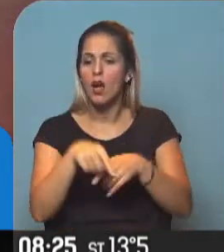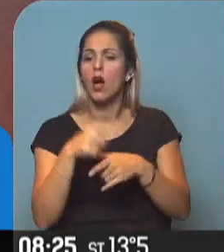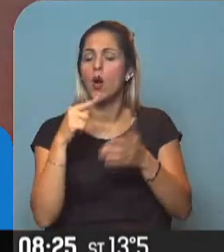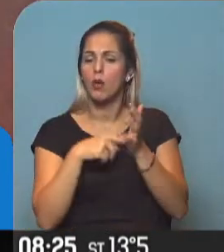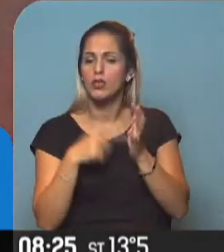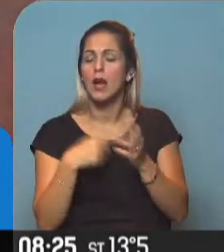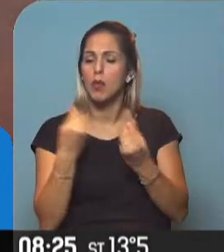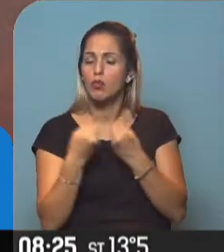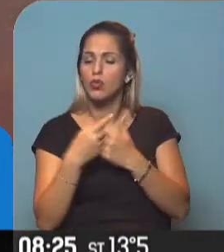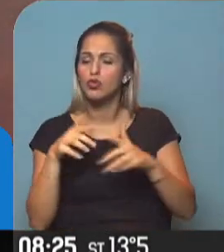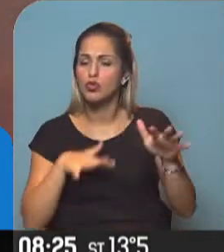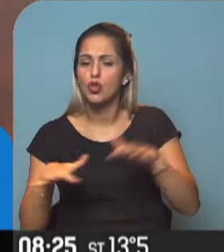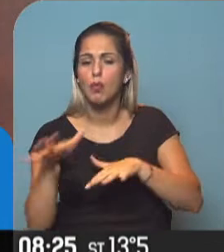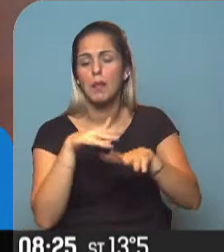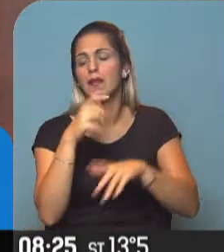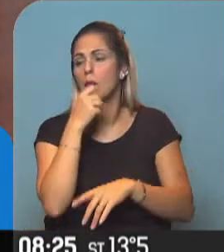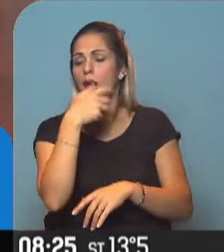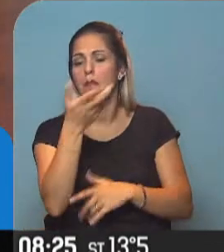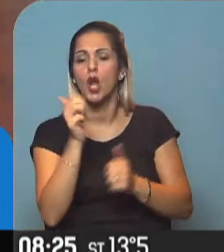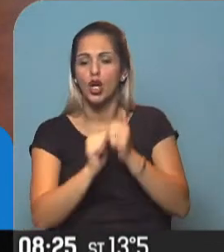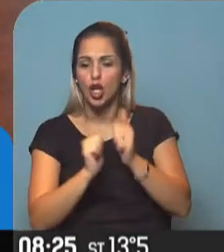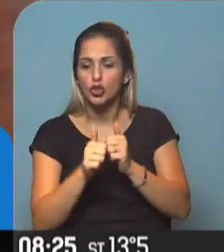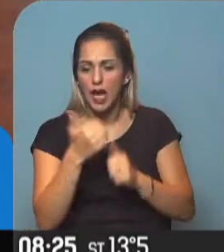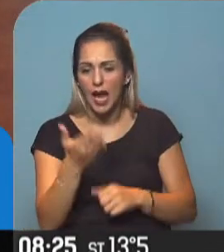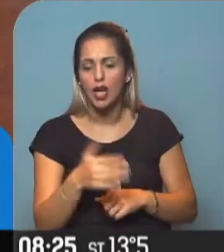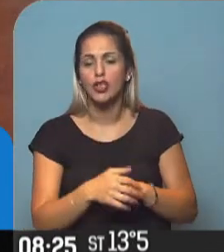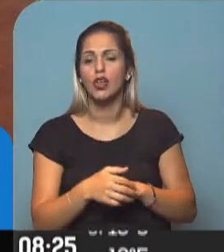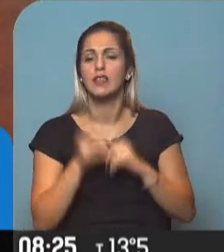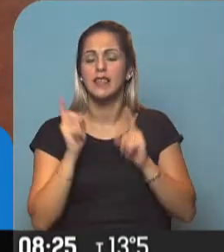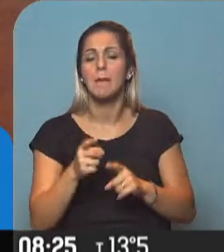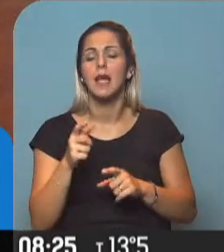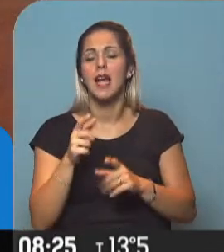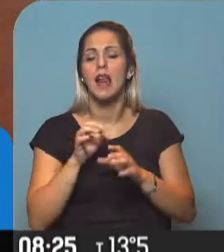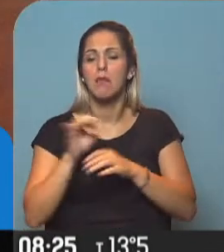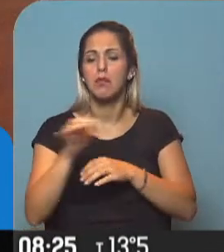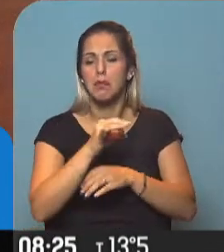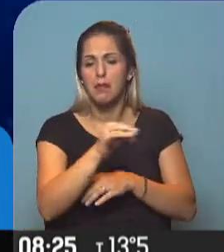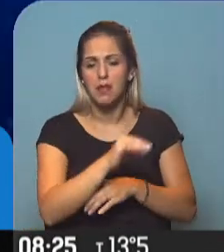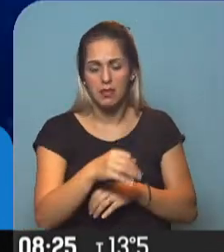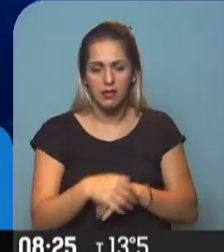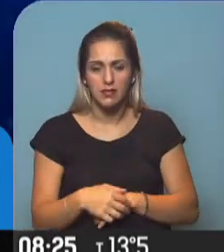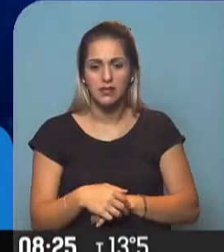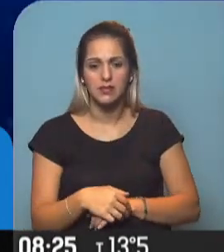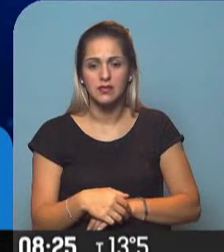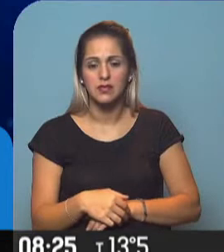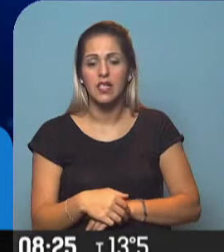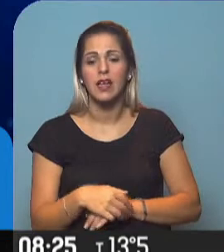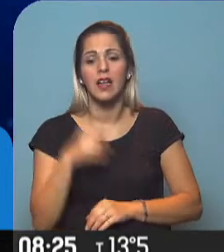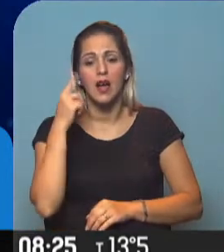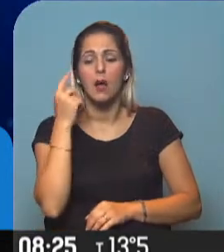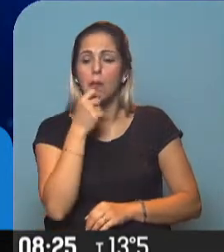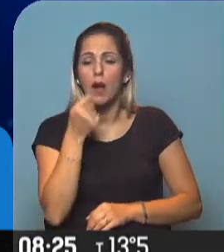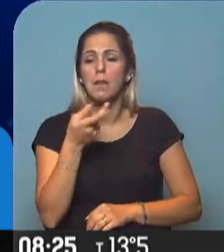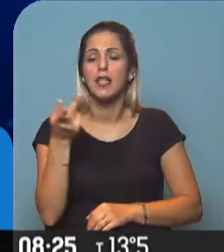había mucho movimiento sindical el rosario y había muchos movimientos sindicales ciudades raras pero que en realidad no son tan raras yo no lo piensa como